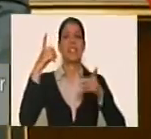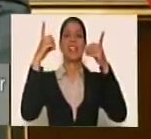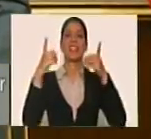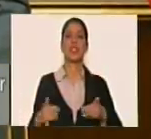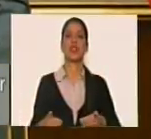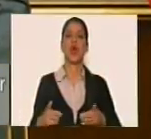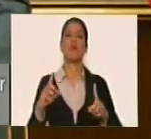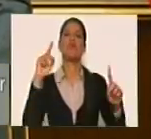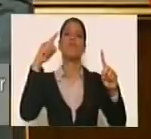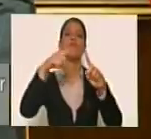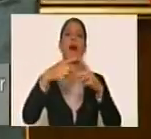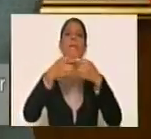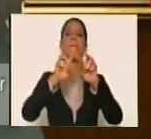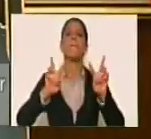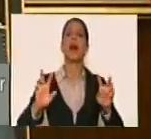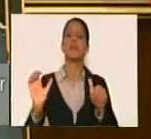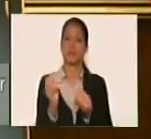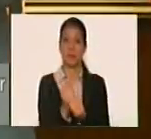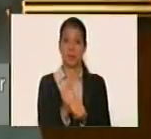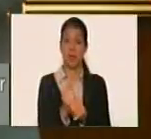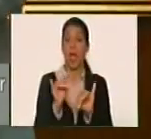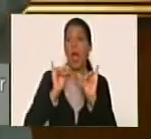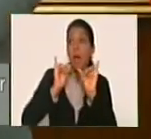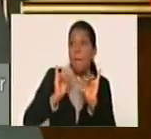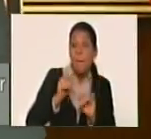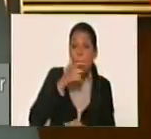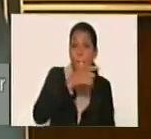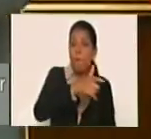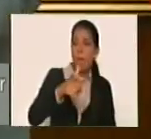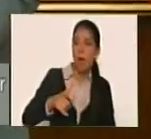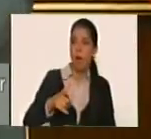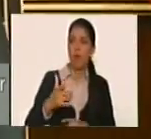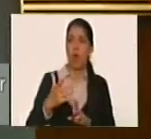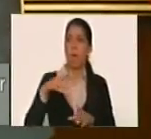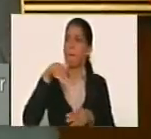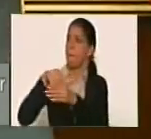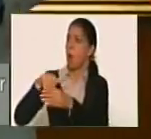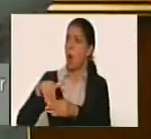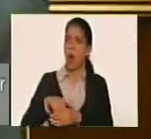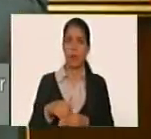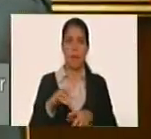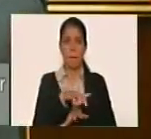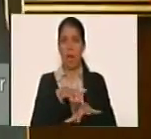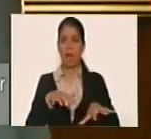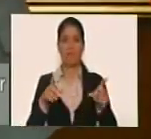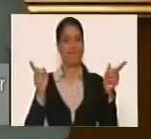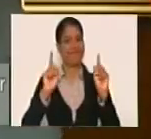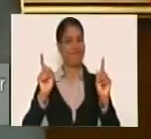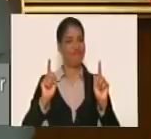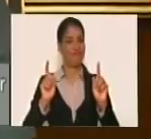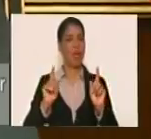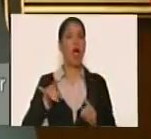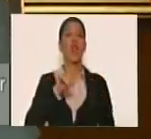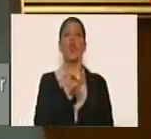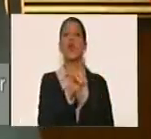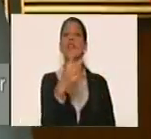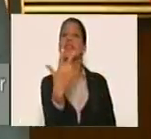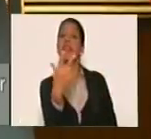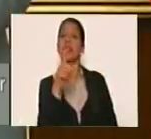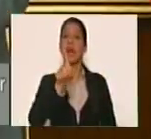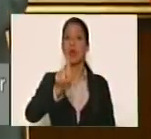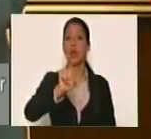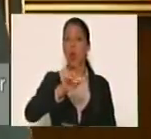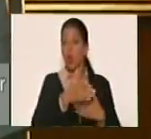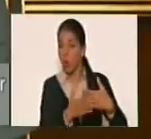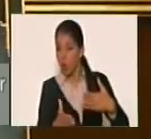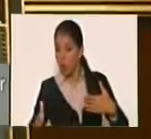paz. Mire, no fue que el pueblo votó y fue mayoría. No, no, es que la paz llegó. Es que desde el lunes 31 de julio hasta